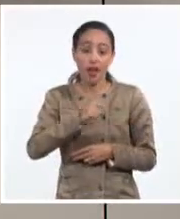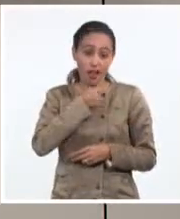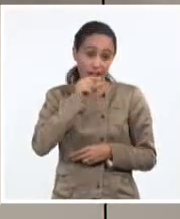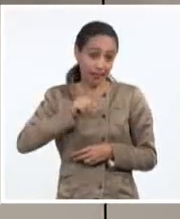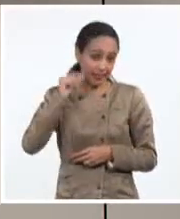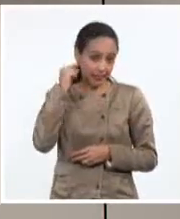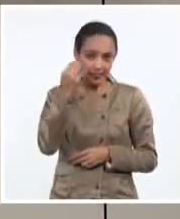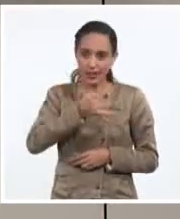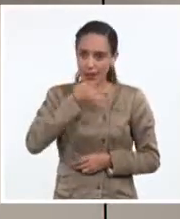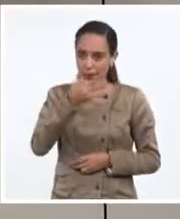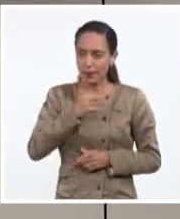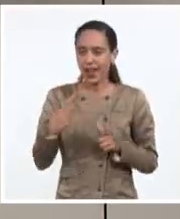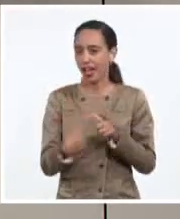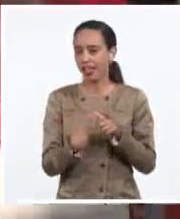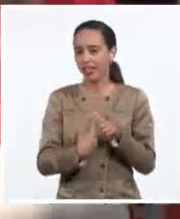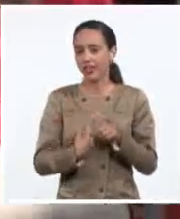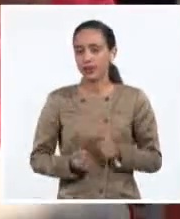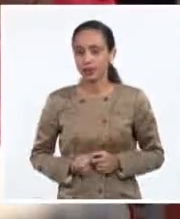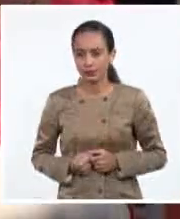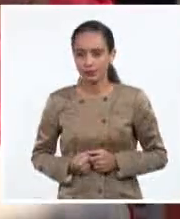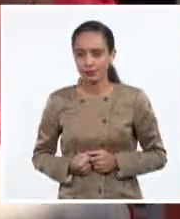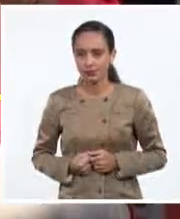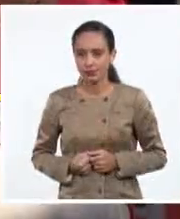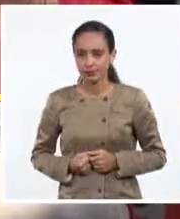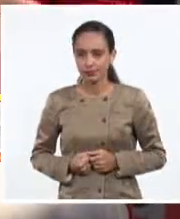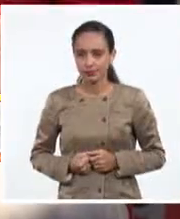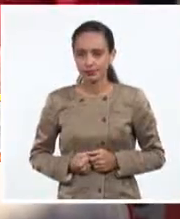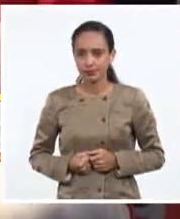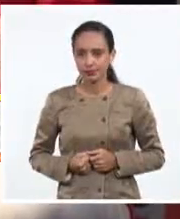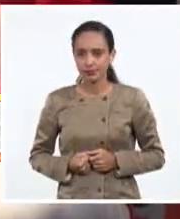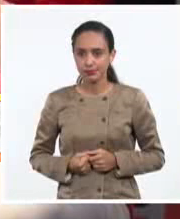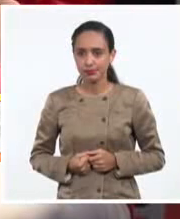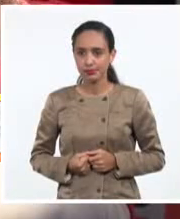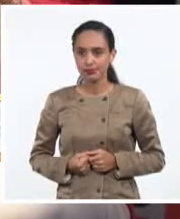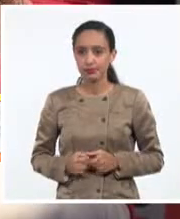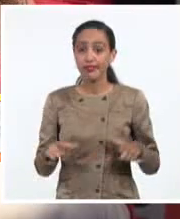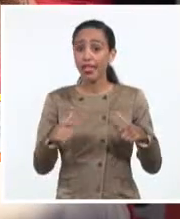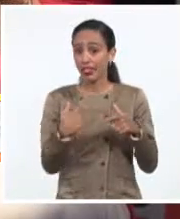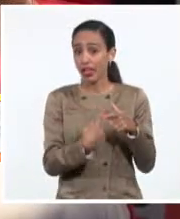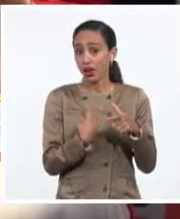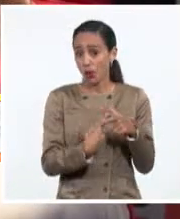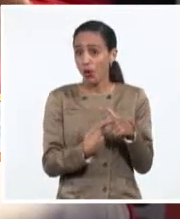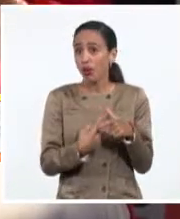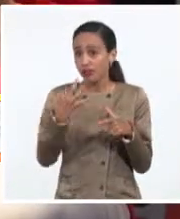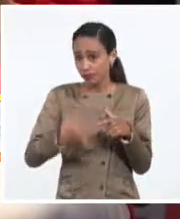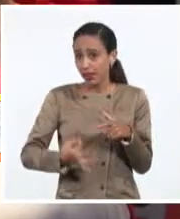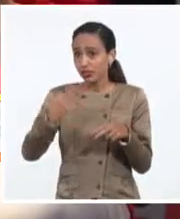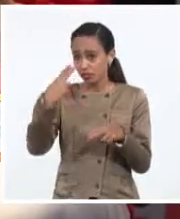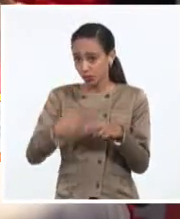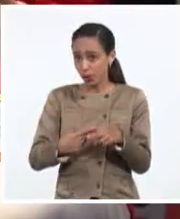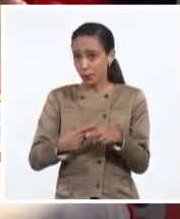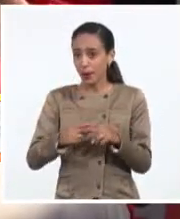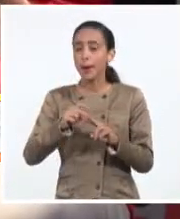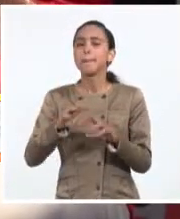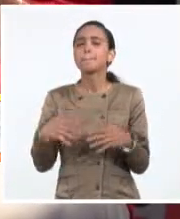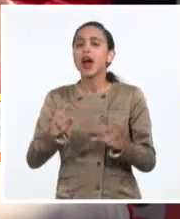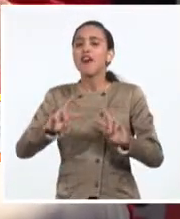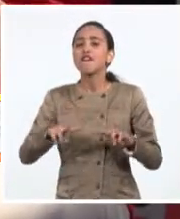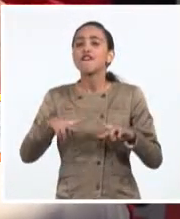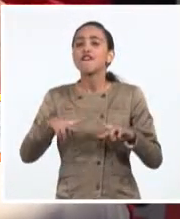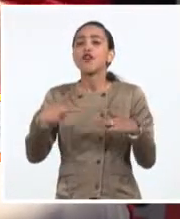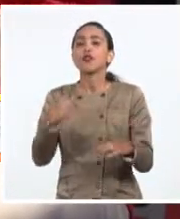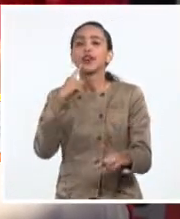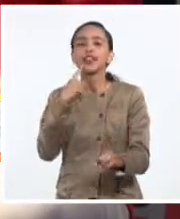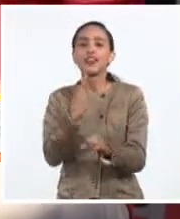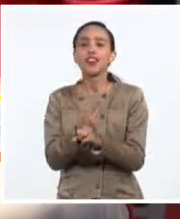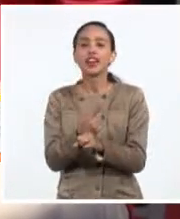nos habla del disco. El disco finalmente se va a llamar Para Volverte a Ver, que